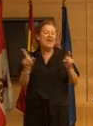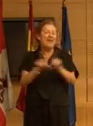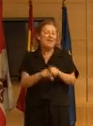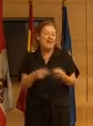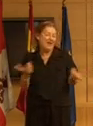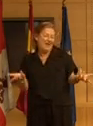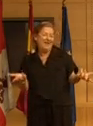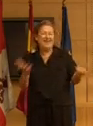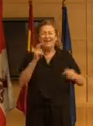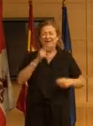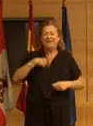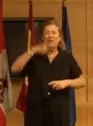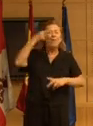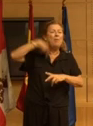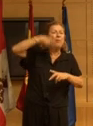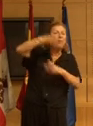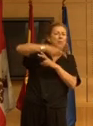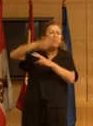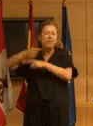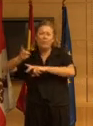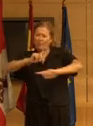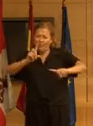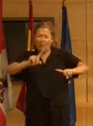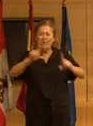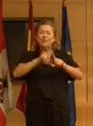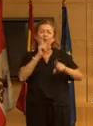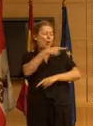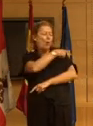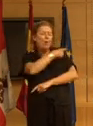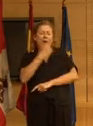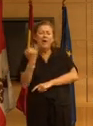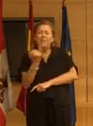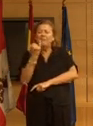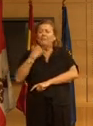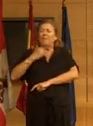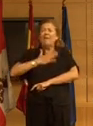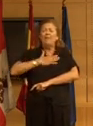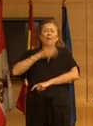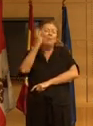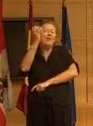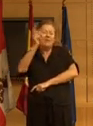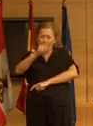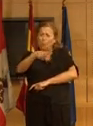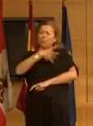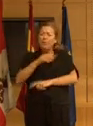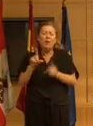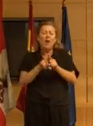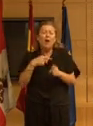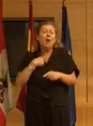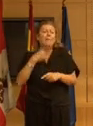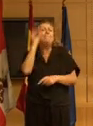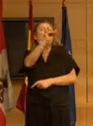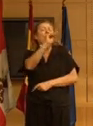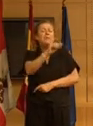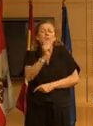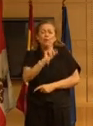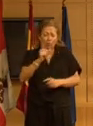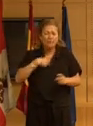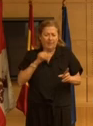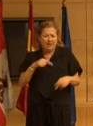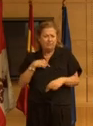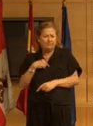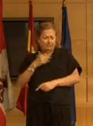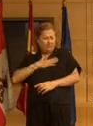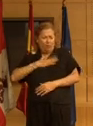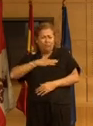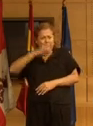autoritarios, de vosotros vais a hacer preguntas a los grandes ponentes. No, esto es, vosotros podéis hacer comentarios, no solo preguntas, o sea, comentar lo que